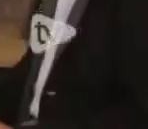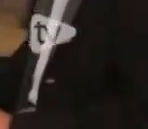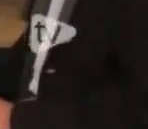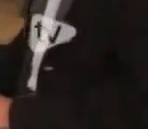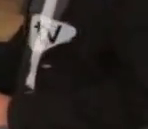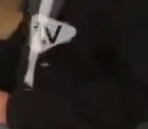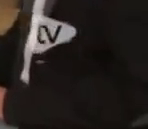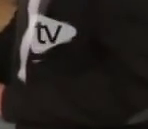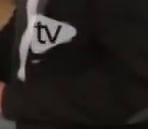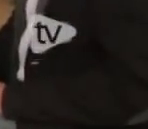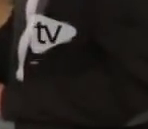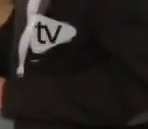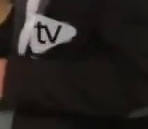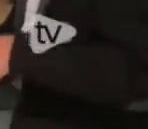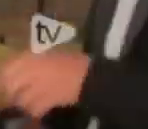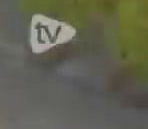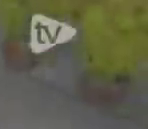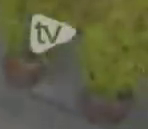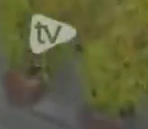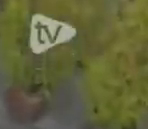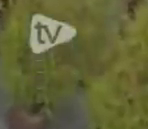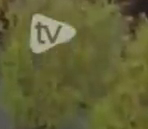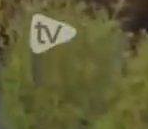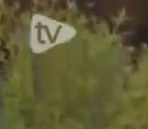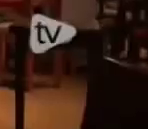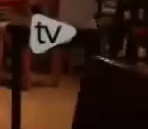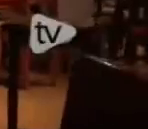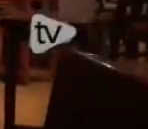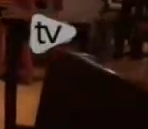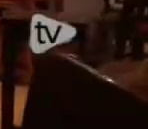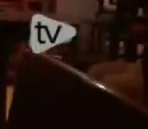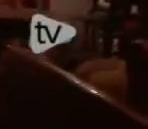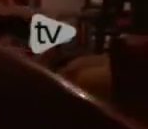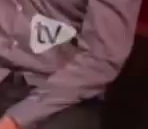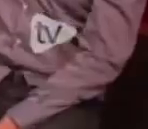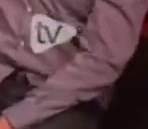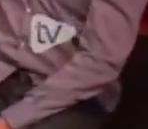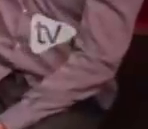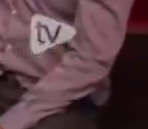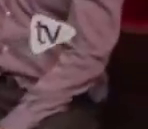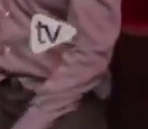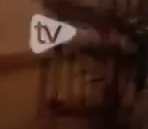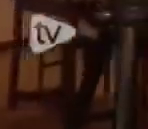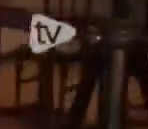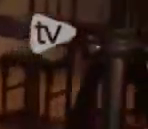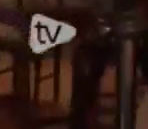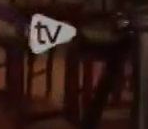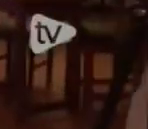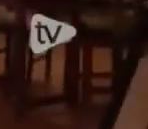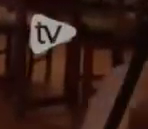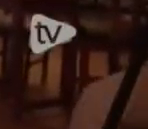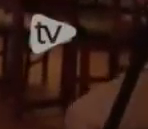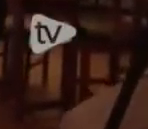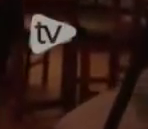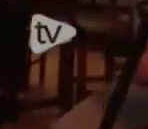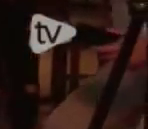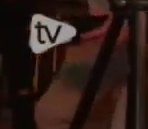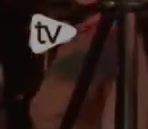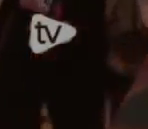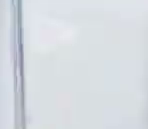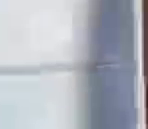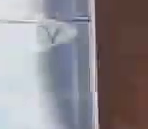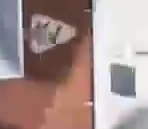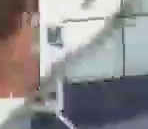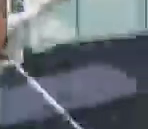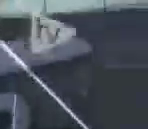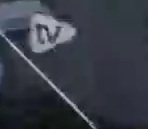en su salsa, los libros. Y en la creperola dúo de actores, Bauman versus Montse Astudillo. Este